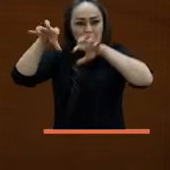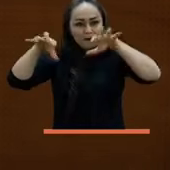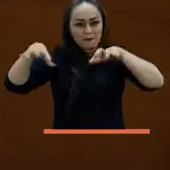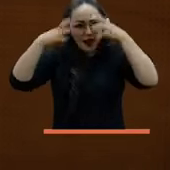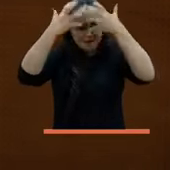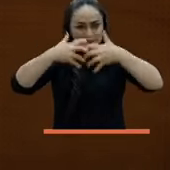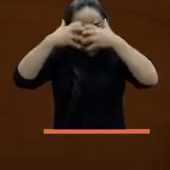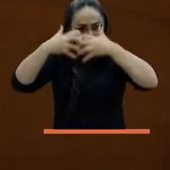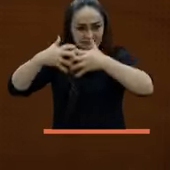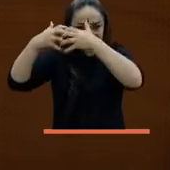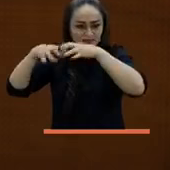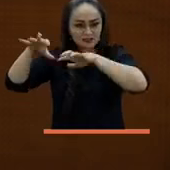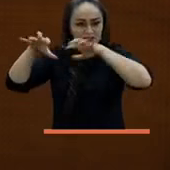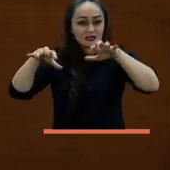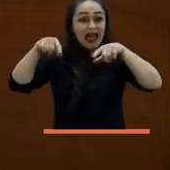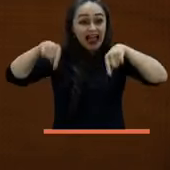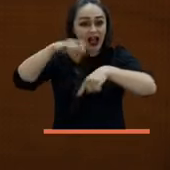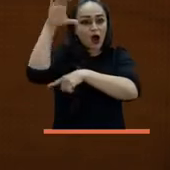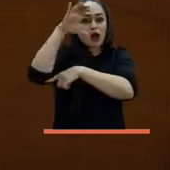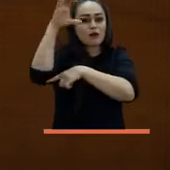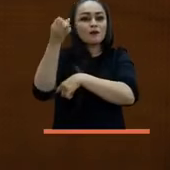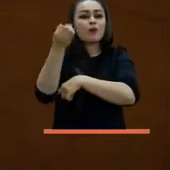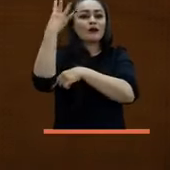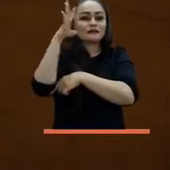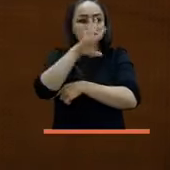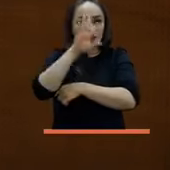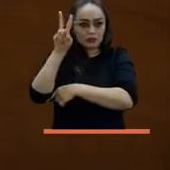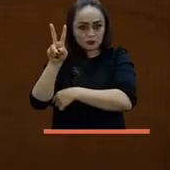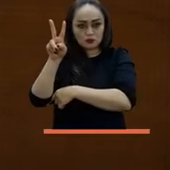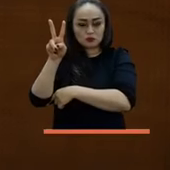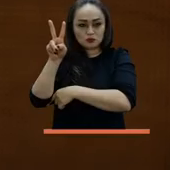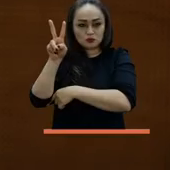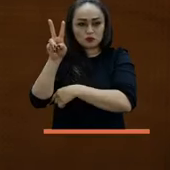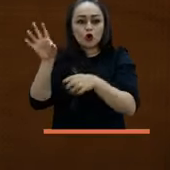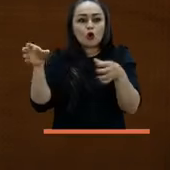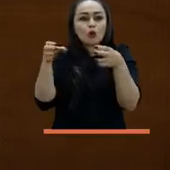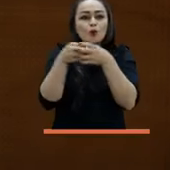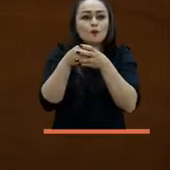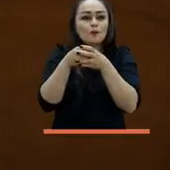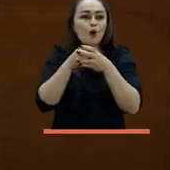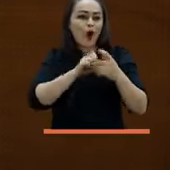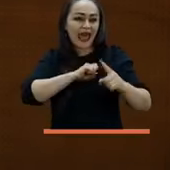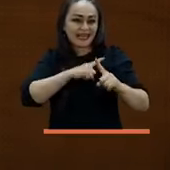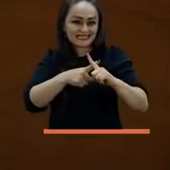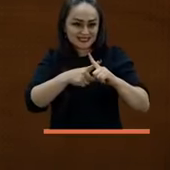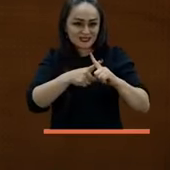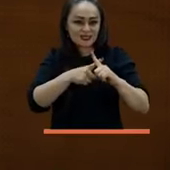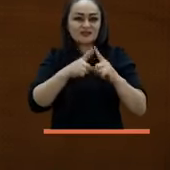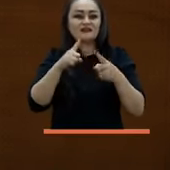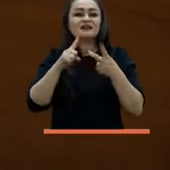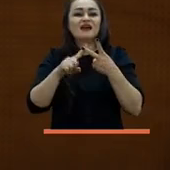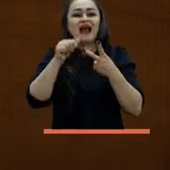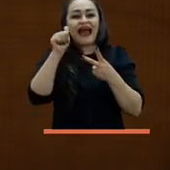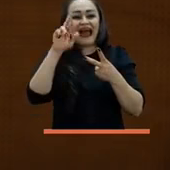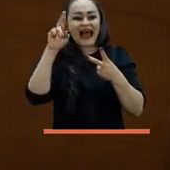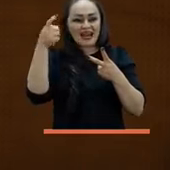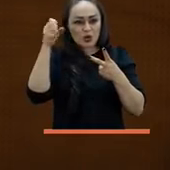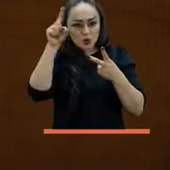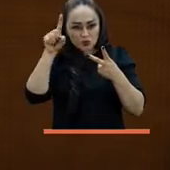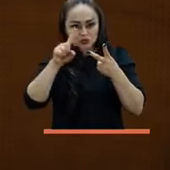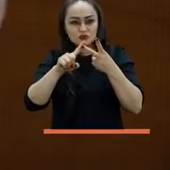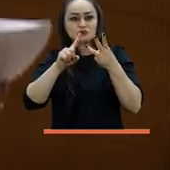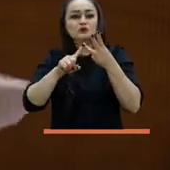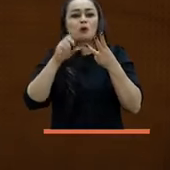52 empresas en colombia entre las cuales está por ejemplo el grupo de éxito argos bancamía